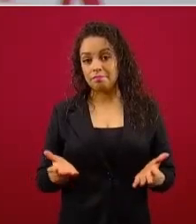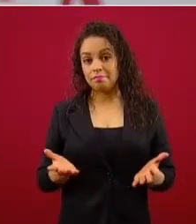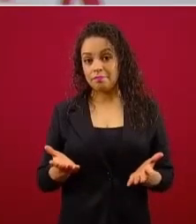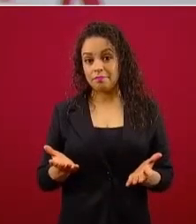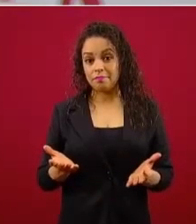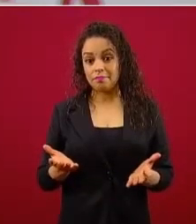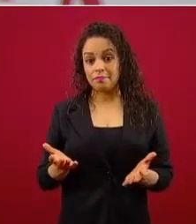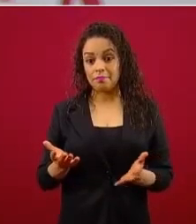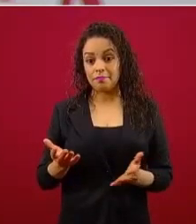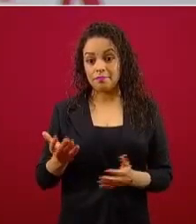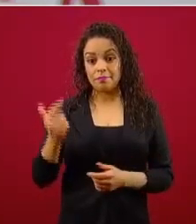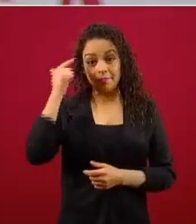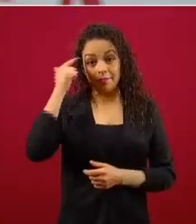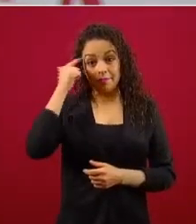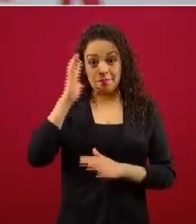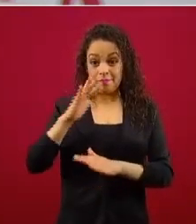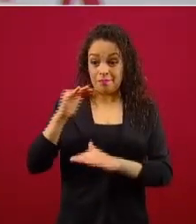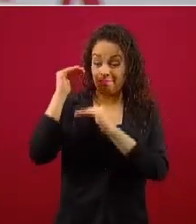limitar las libertades,